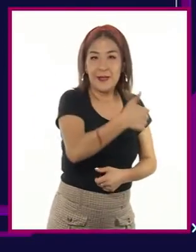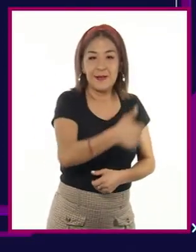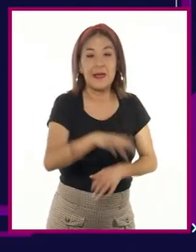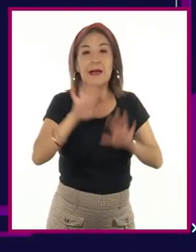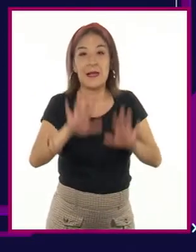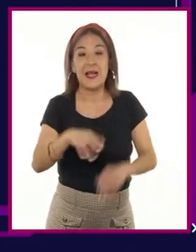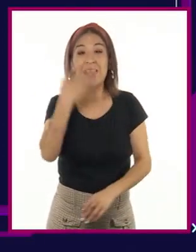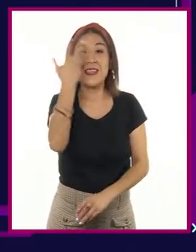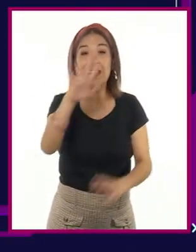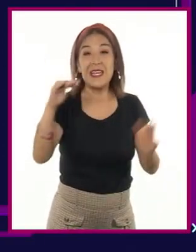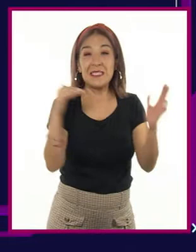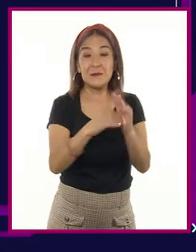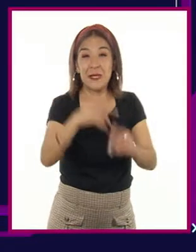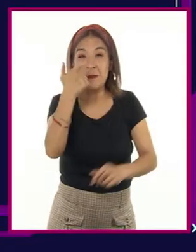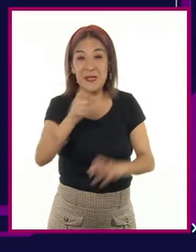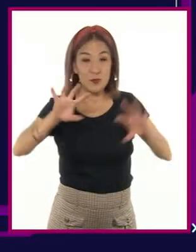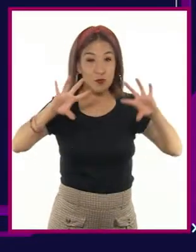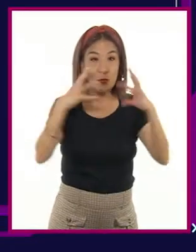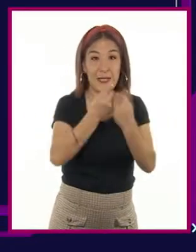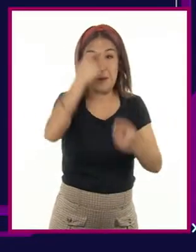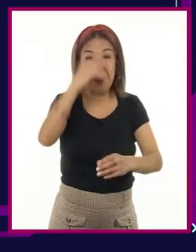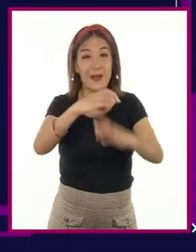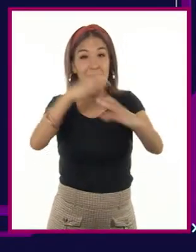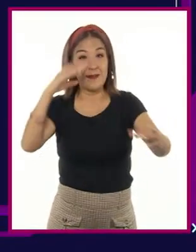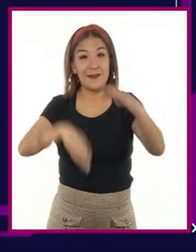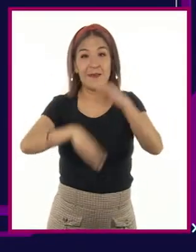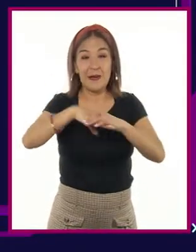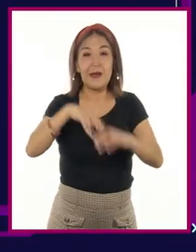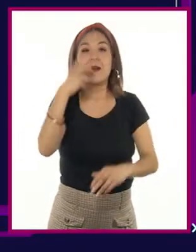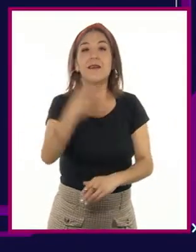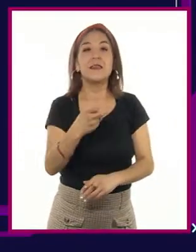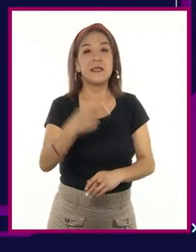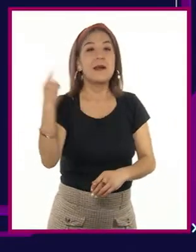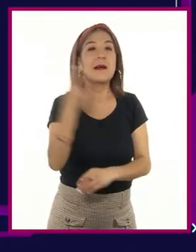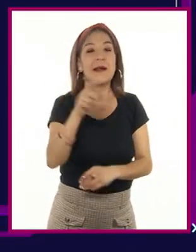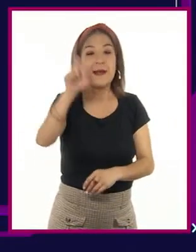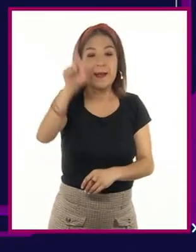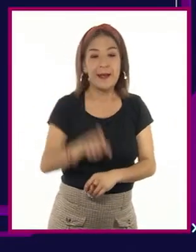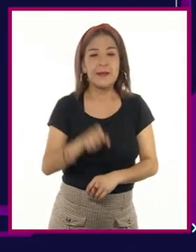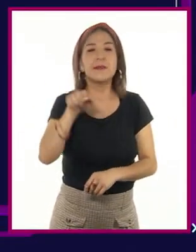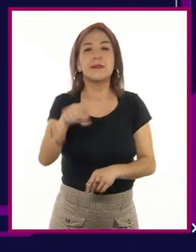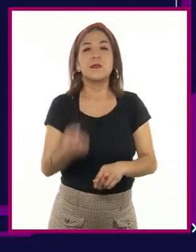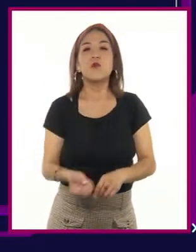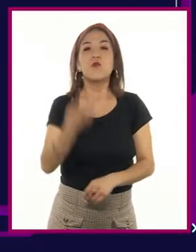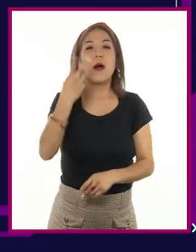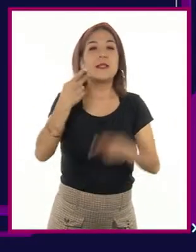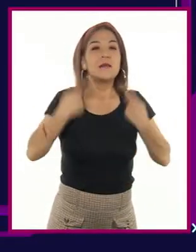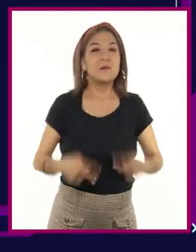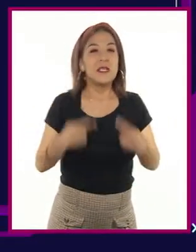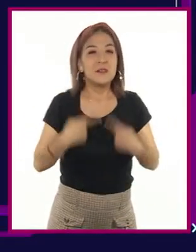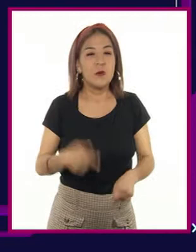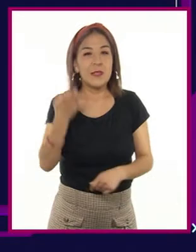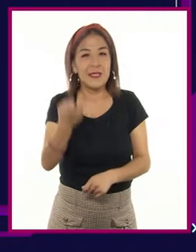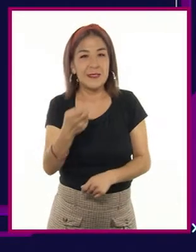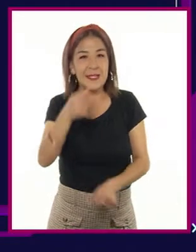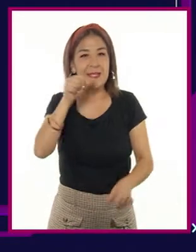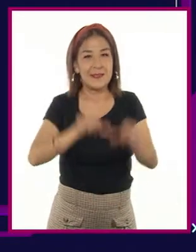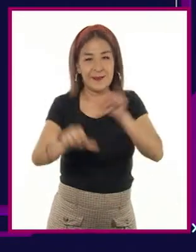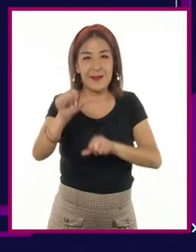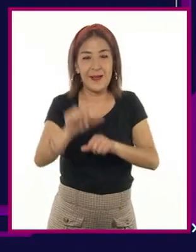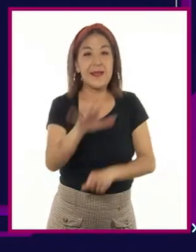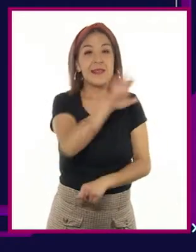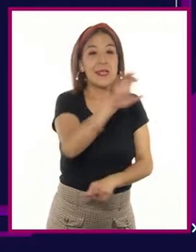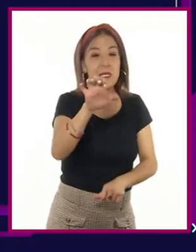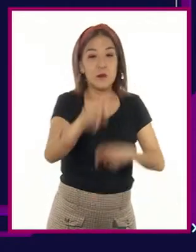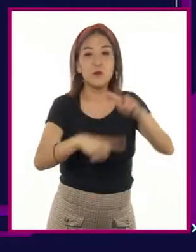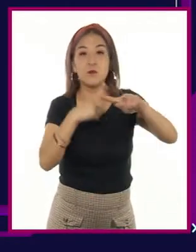10 mil pesos se plantea que si x representa al número de personas entonces se tiene 500 por